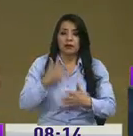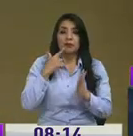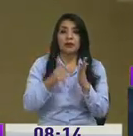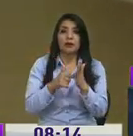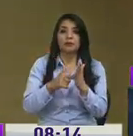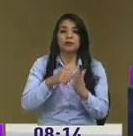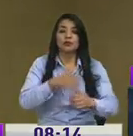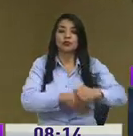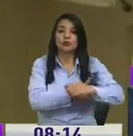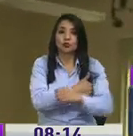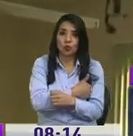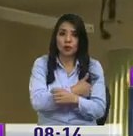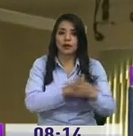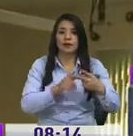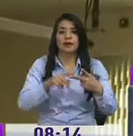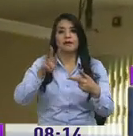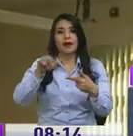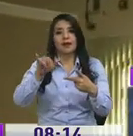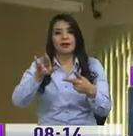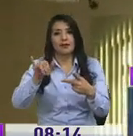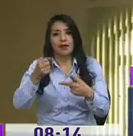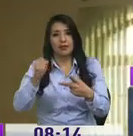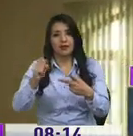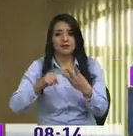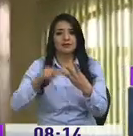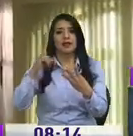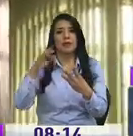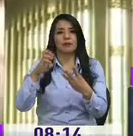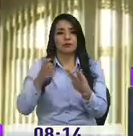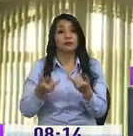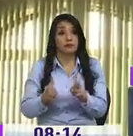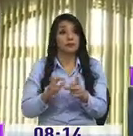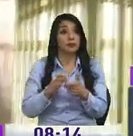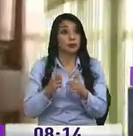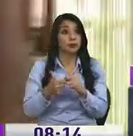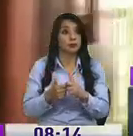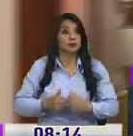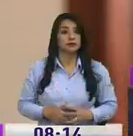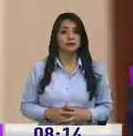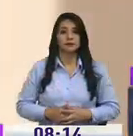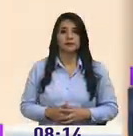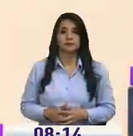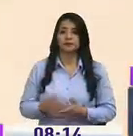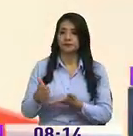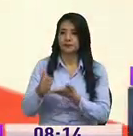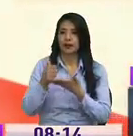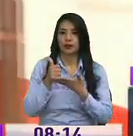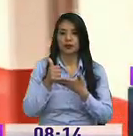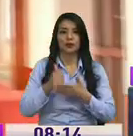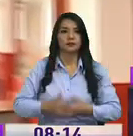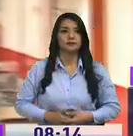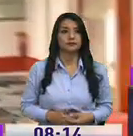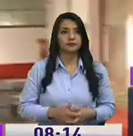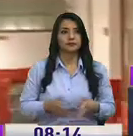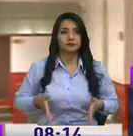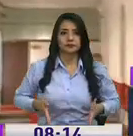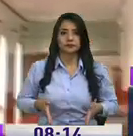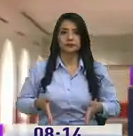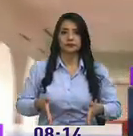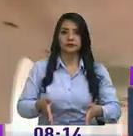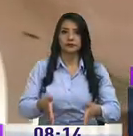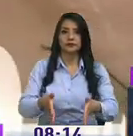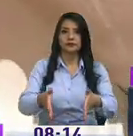Sucre, Variedades, el Capitol, que tengan esas complicaciones también. Además, si Tito me puede ayudar, en el corredor también vemos que